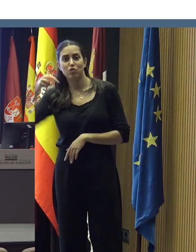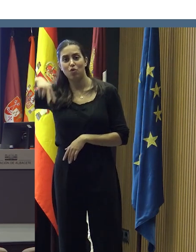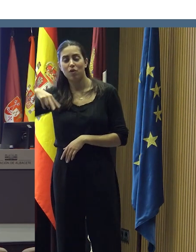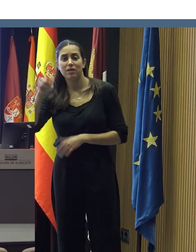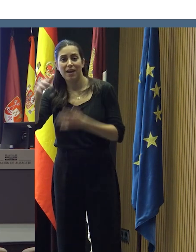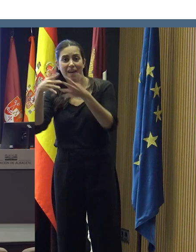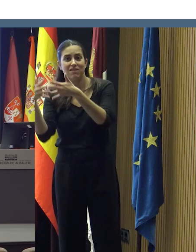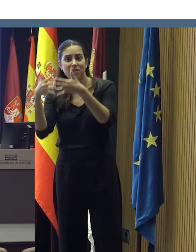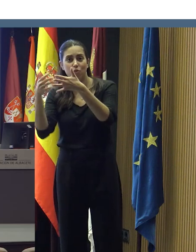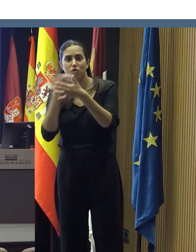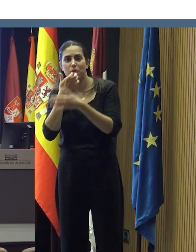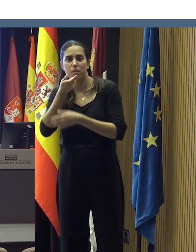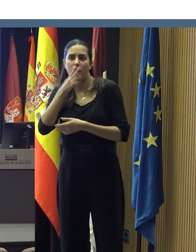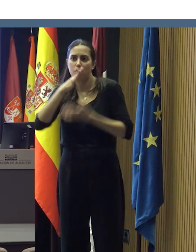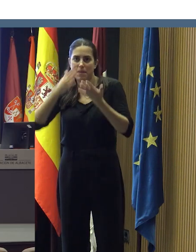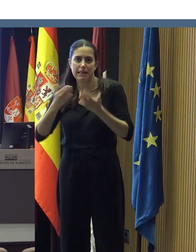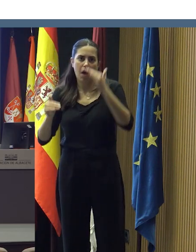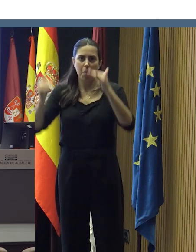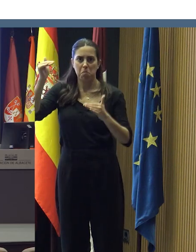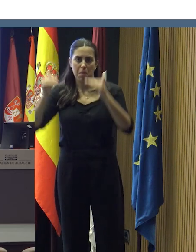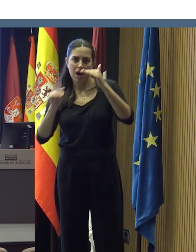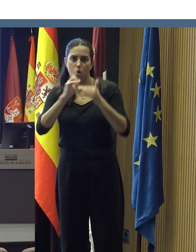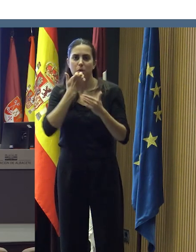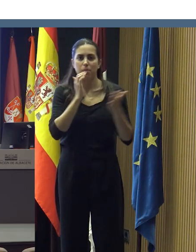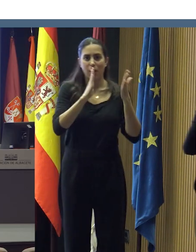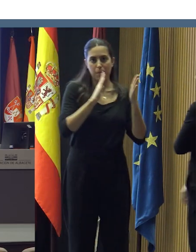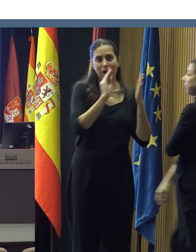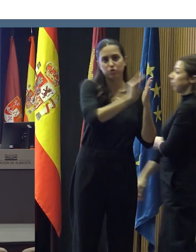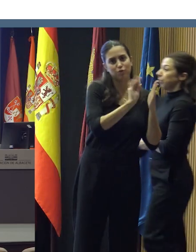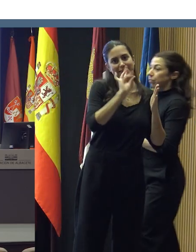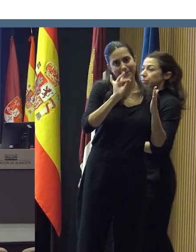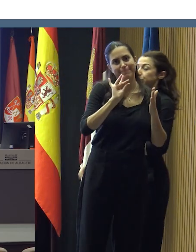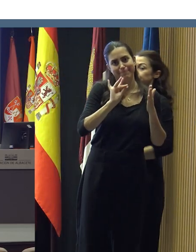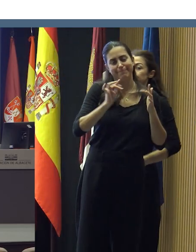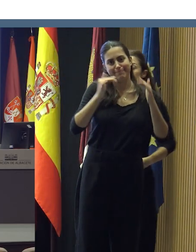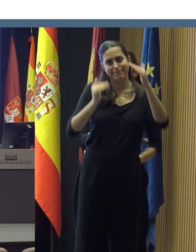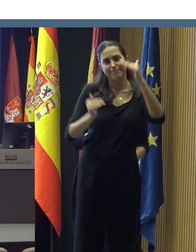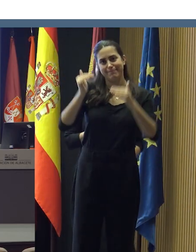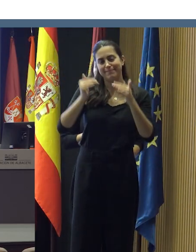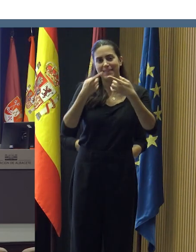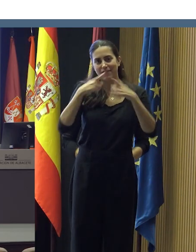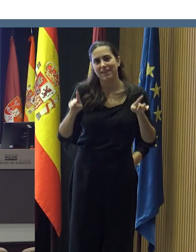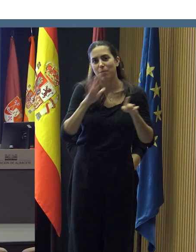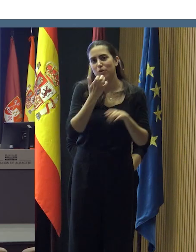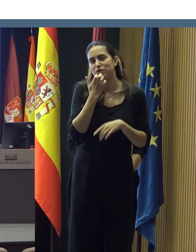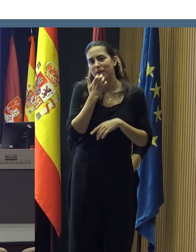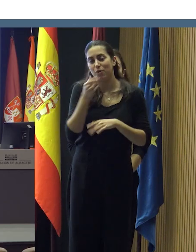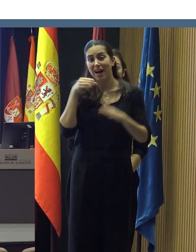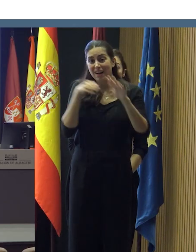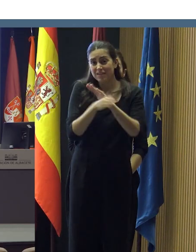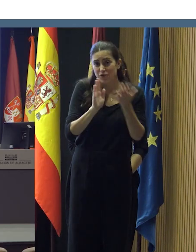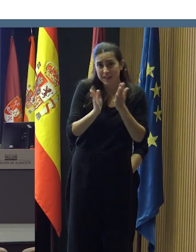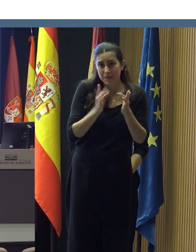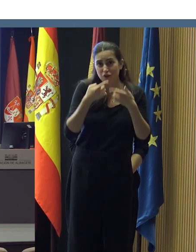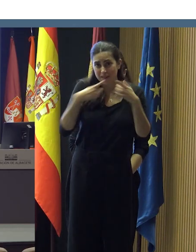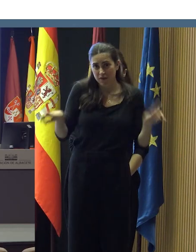hay tanta diferencia entre Estados Unidos y España, de verdad, pero en aquella época, por ejemplo, sí lo había, por eso he puesto ese ejemplo. Pero es verdad que el acceso a los